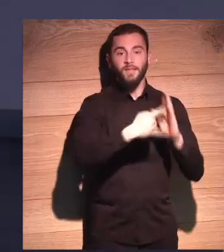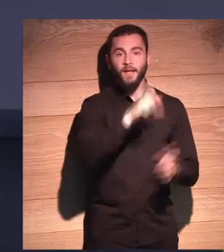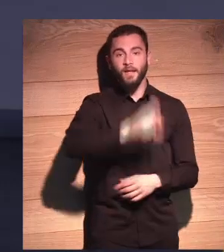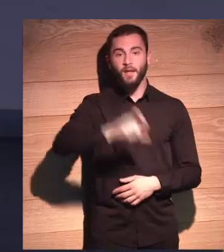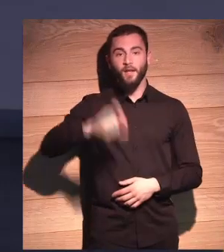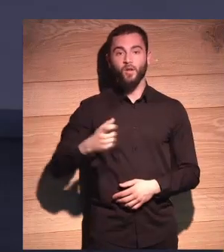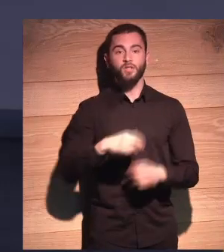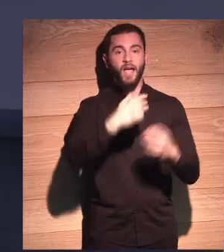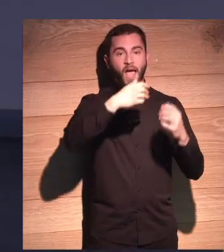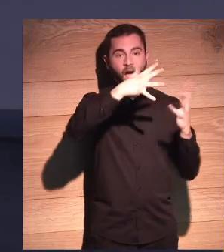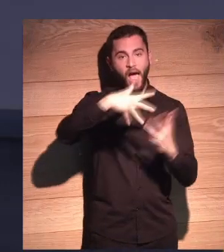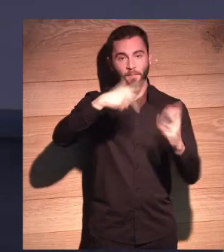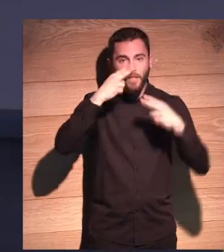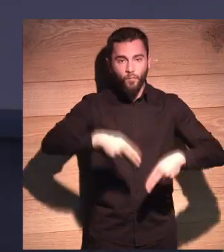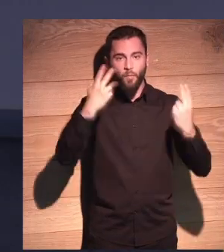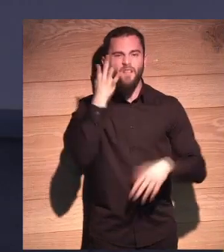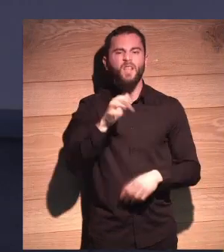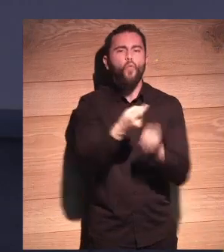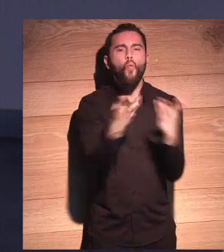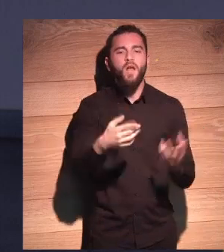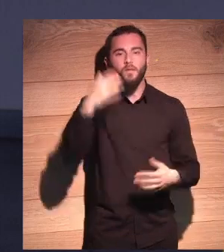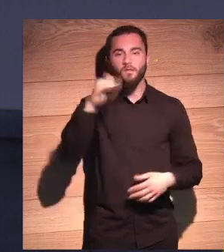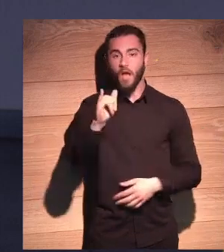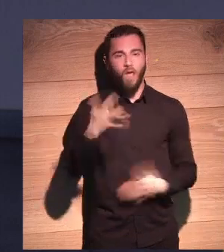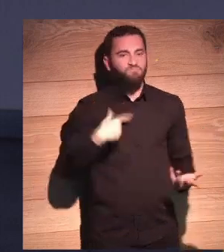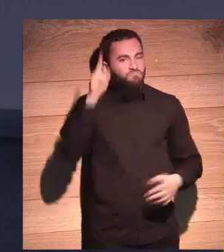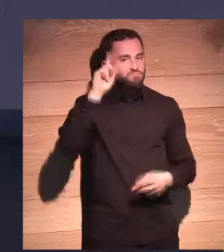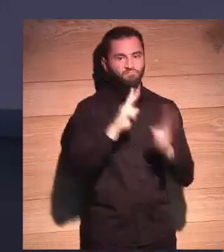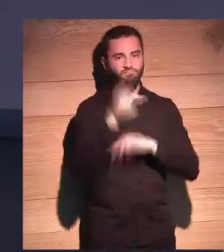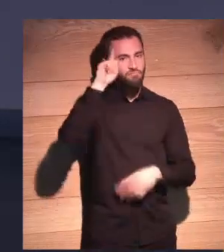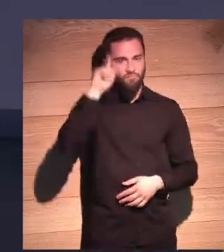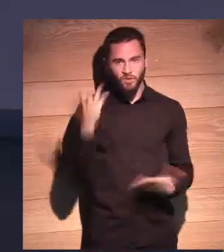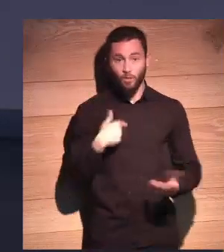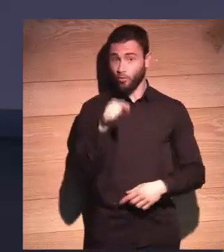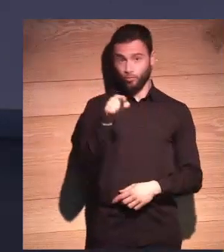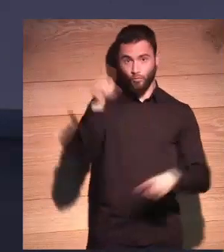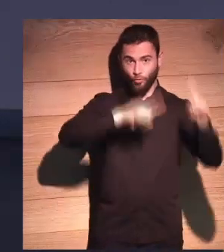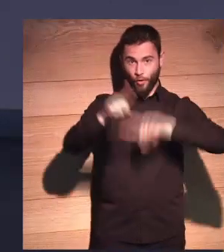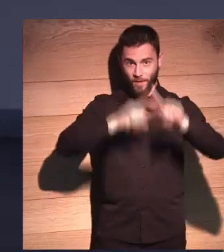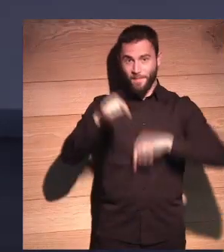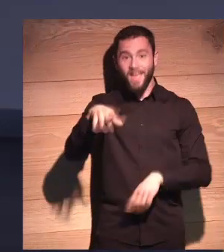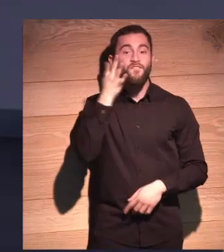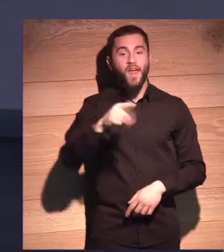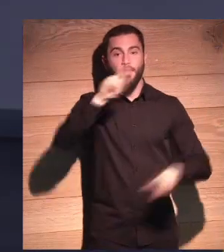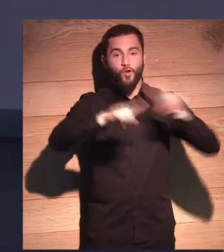administración pública francesa? Y me contestó, je ne sais pas, no lo sé. Digo, pues tiene usted un problema y Francia también.